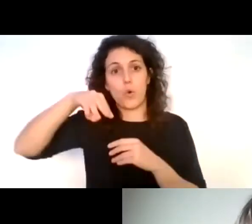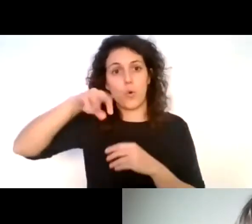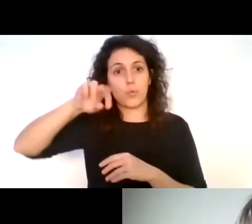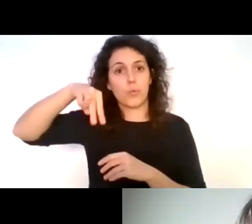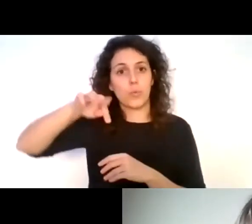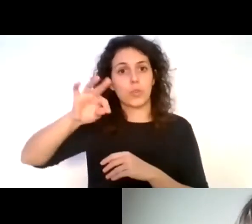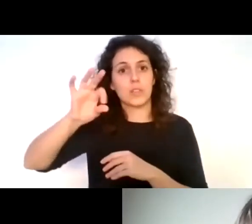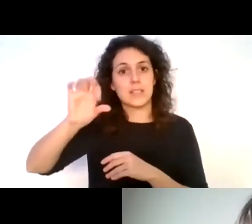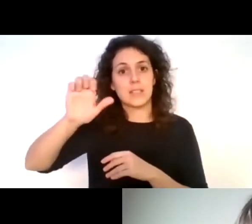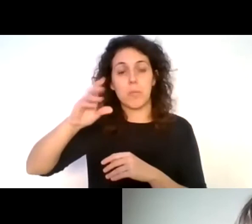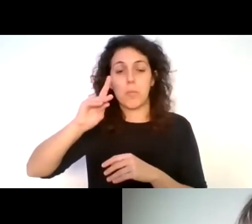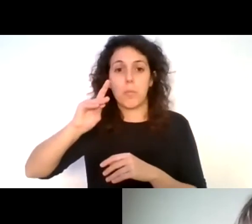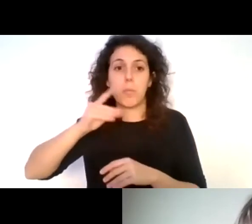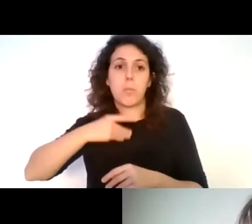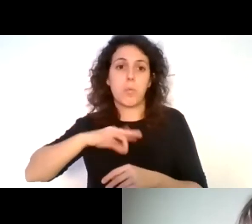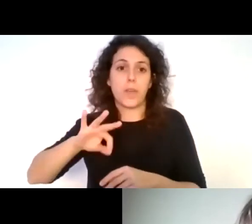responder.